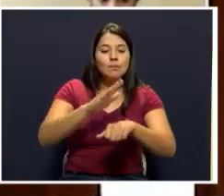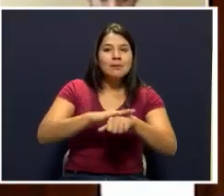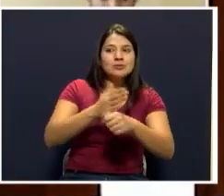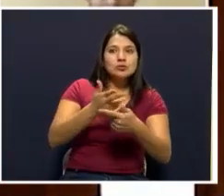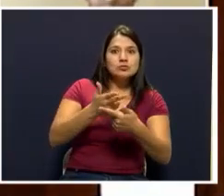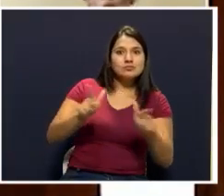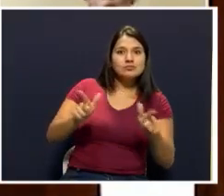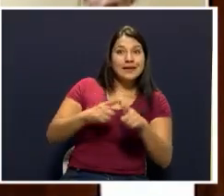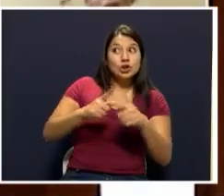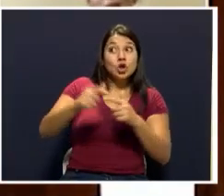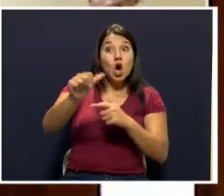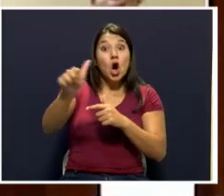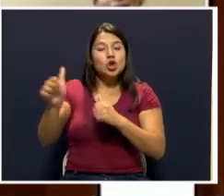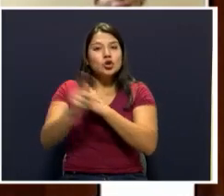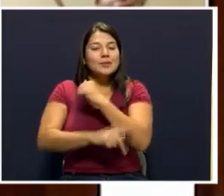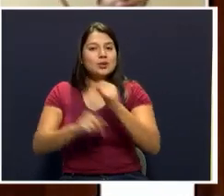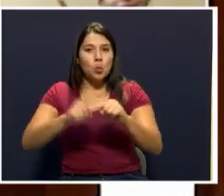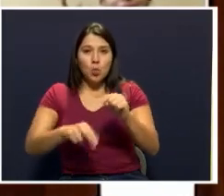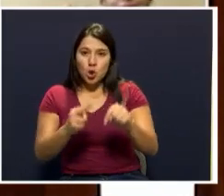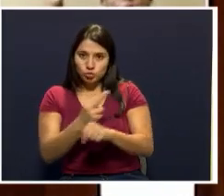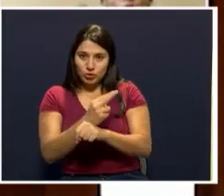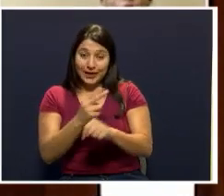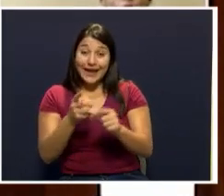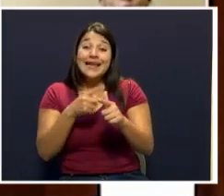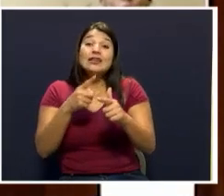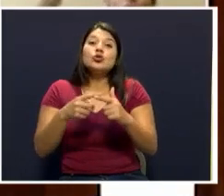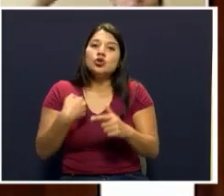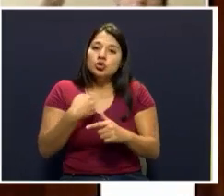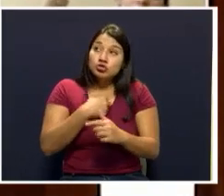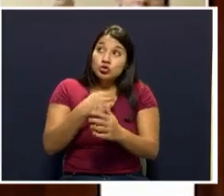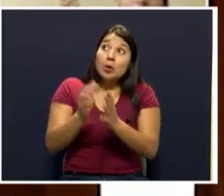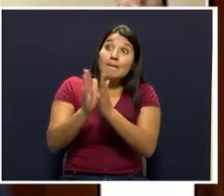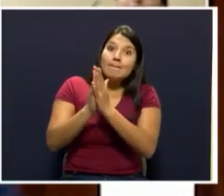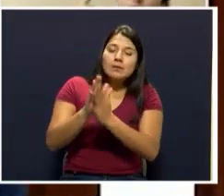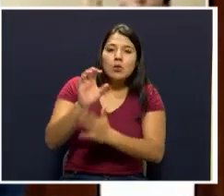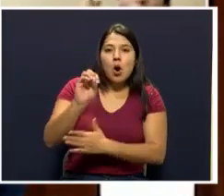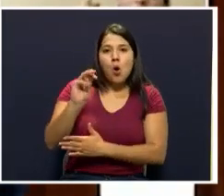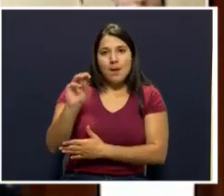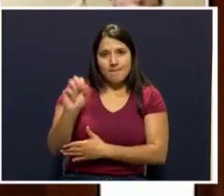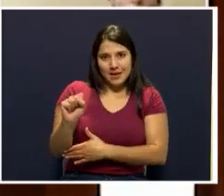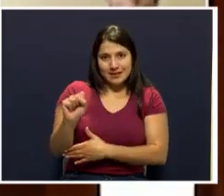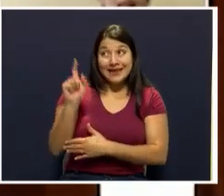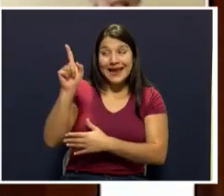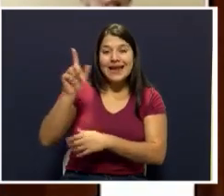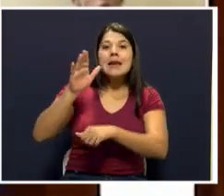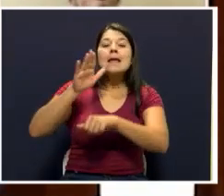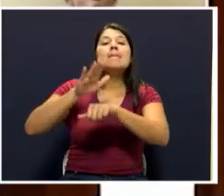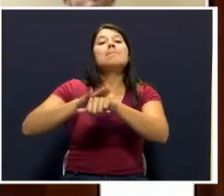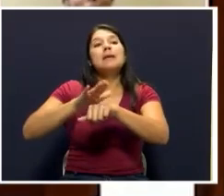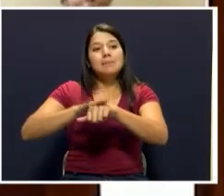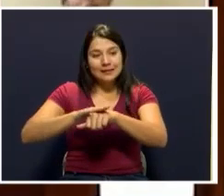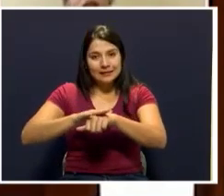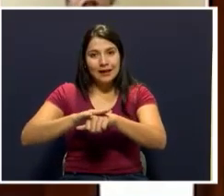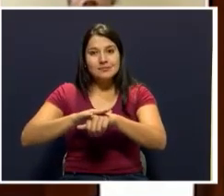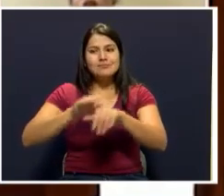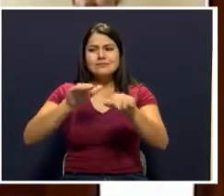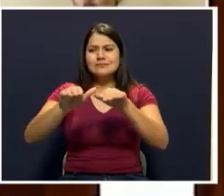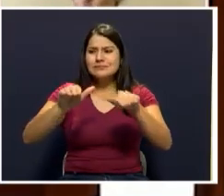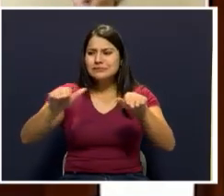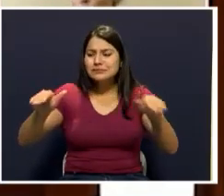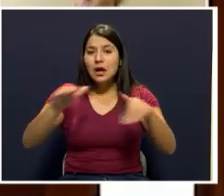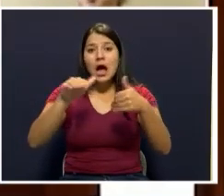país. Y al hacer ese llamado, lo que nosotros queremos es que la OMS matricule, haga un llamado abierto a